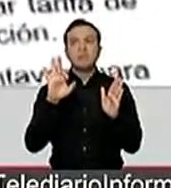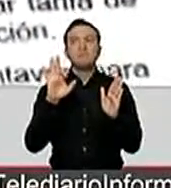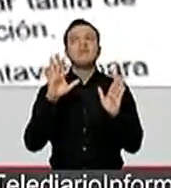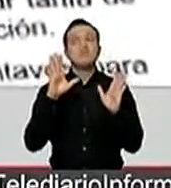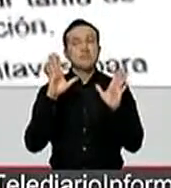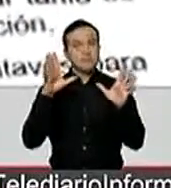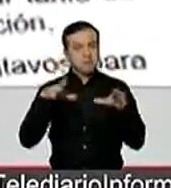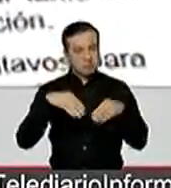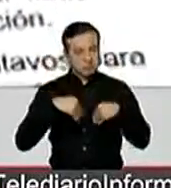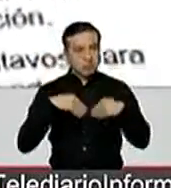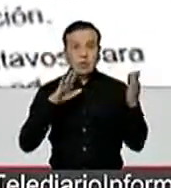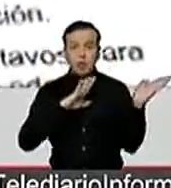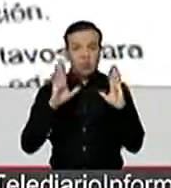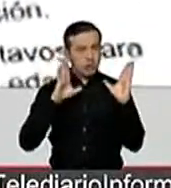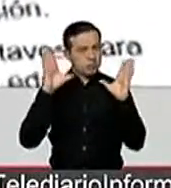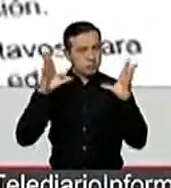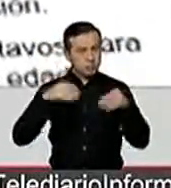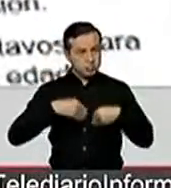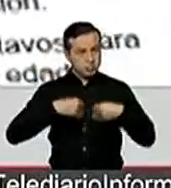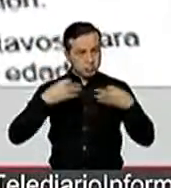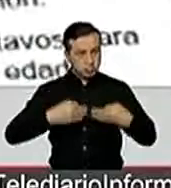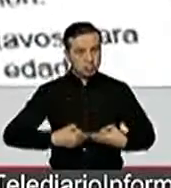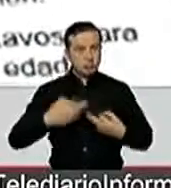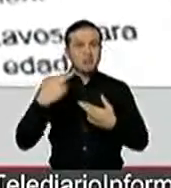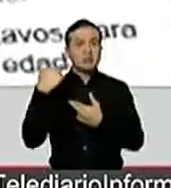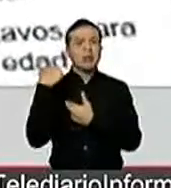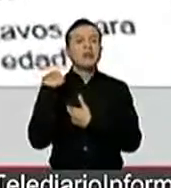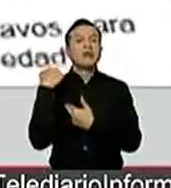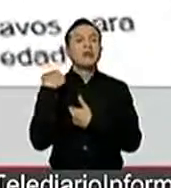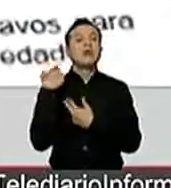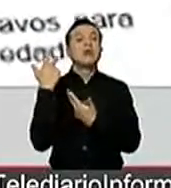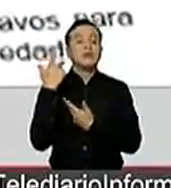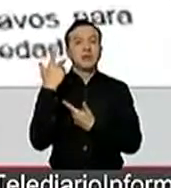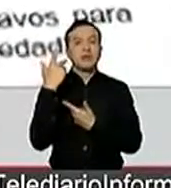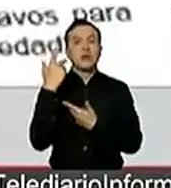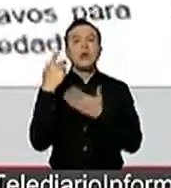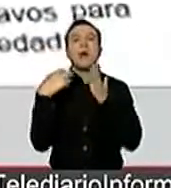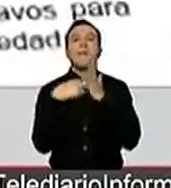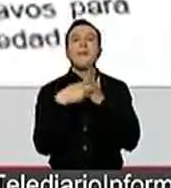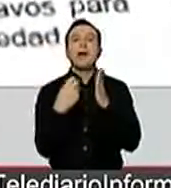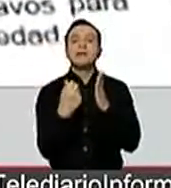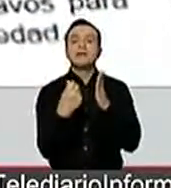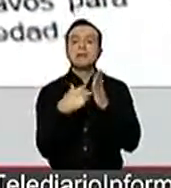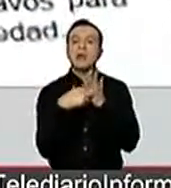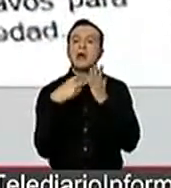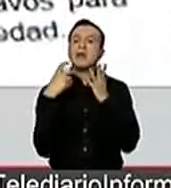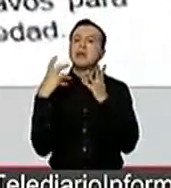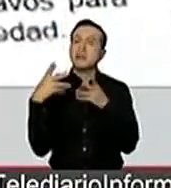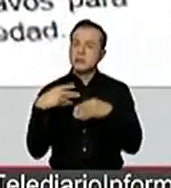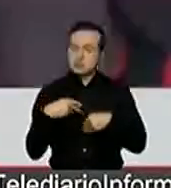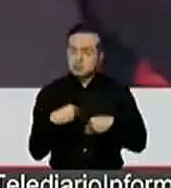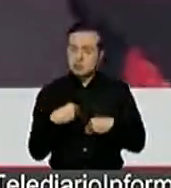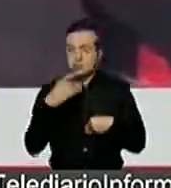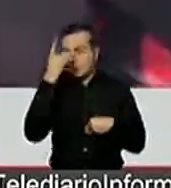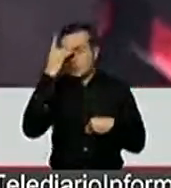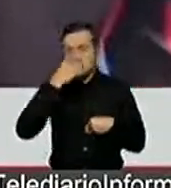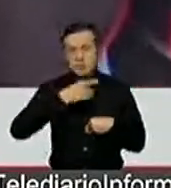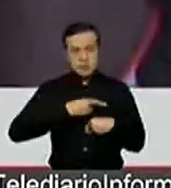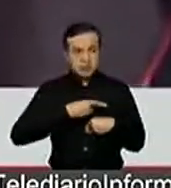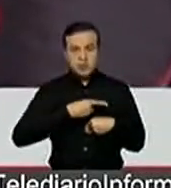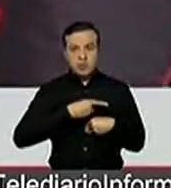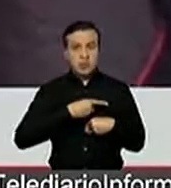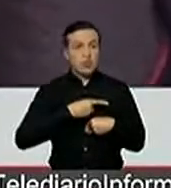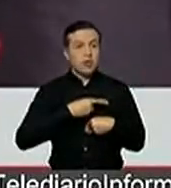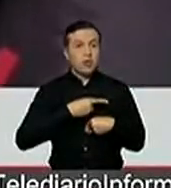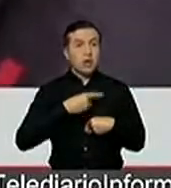parcial, temporal y subsidiaria el ejercicio de la facultad de fijar la tarifa del transporte público. Esta resolución es